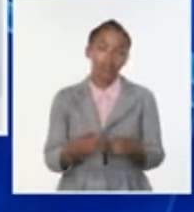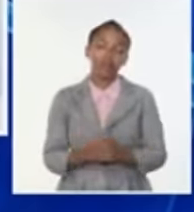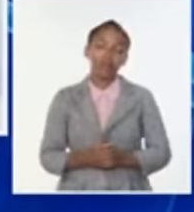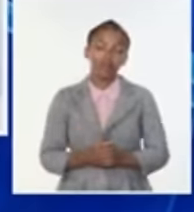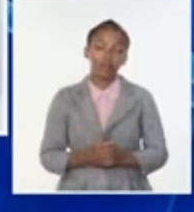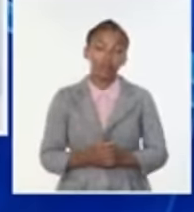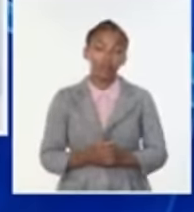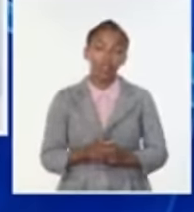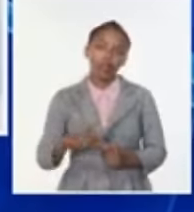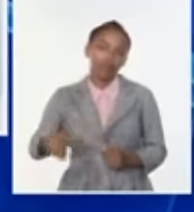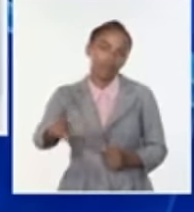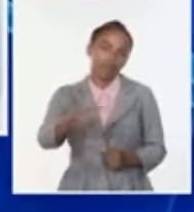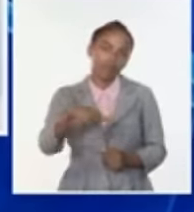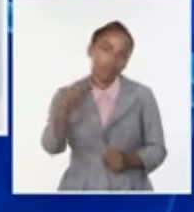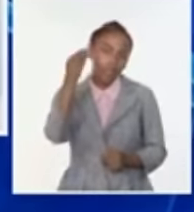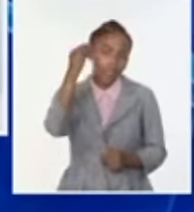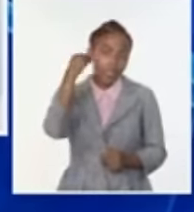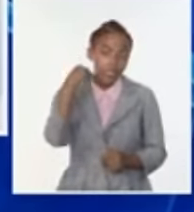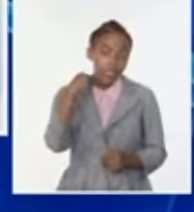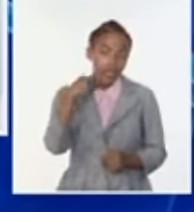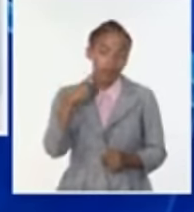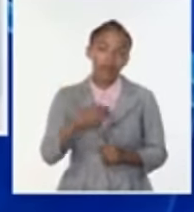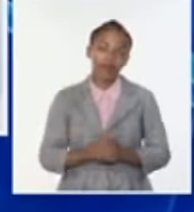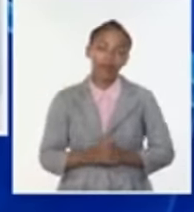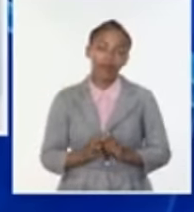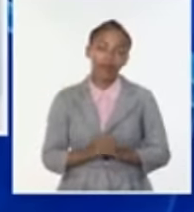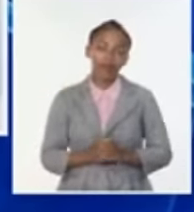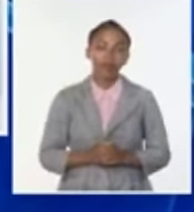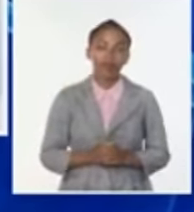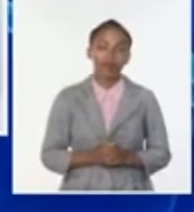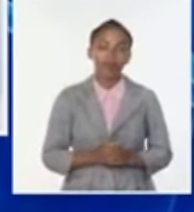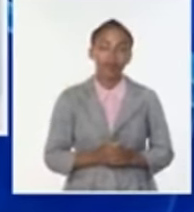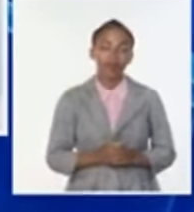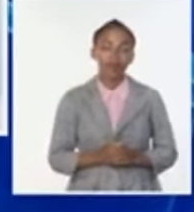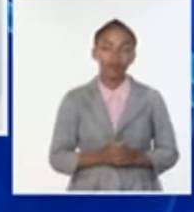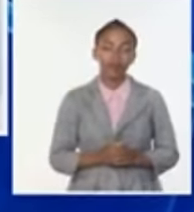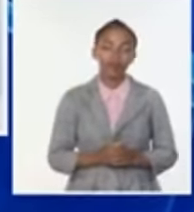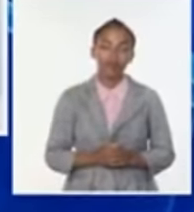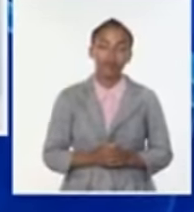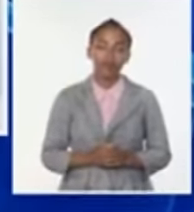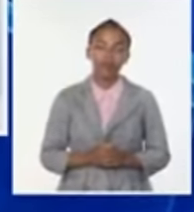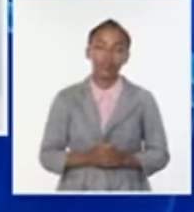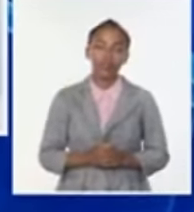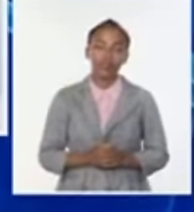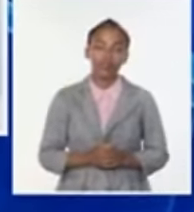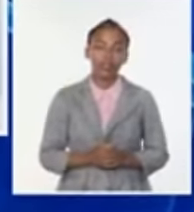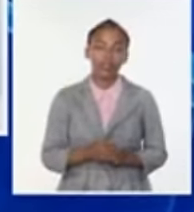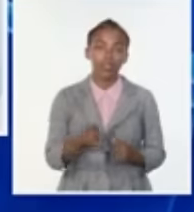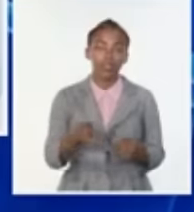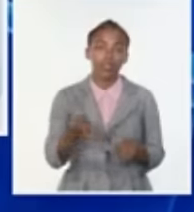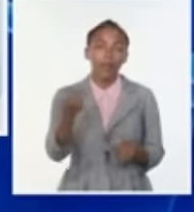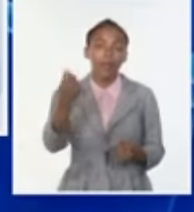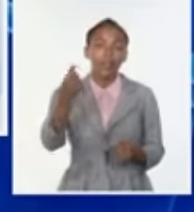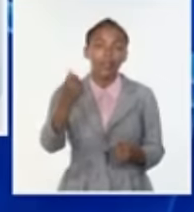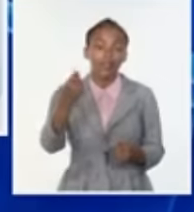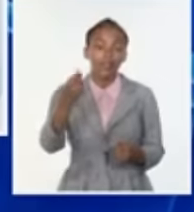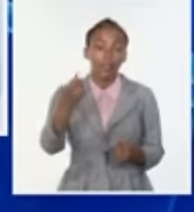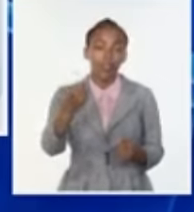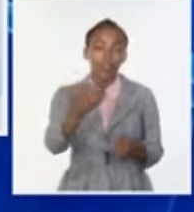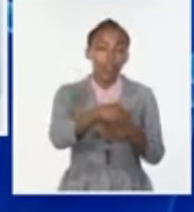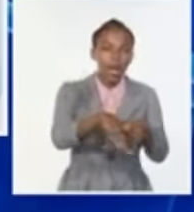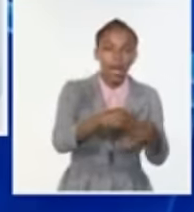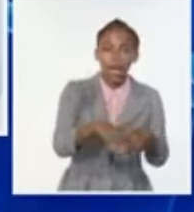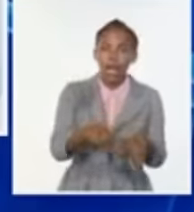idea de lo que estamos diciendo. El efectivo en circulación que hay hoy, como decimos, el peso que está en la calle